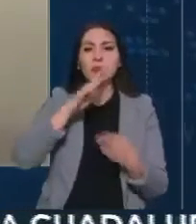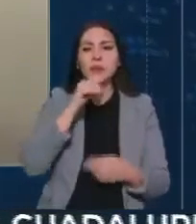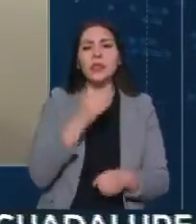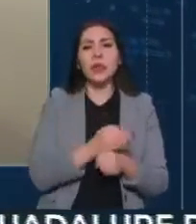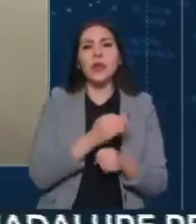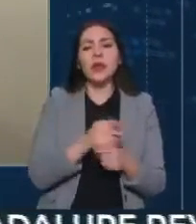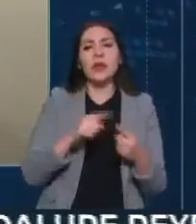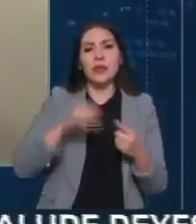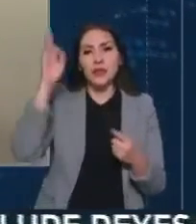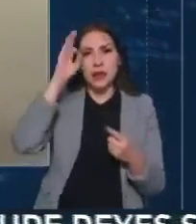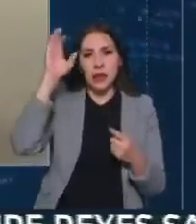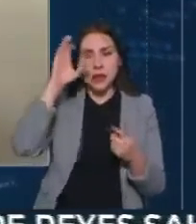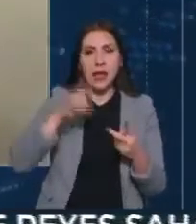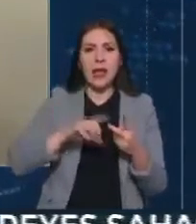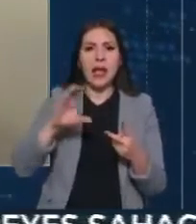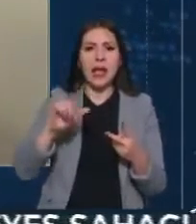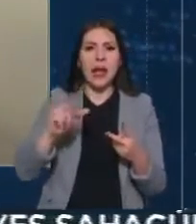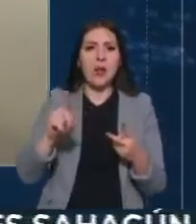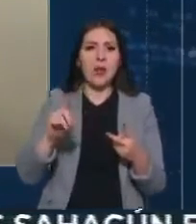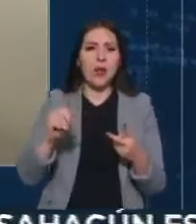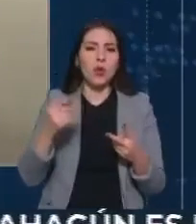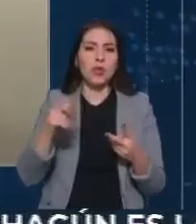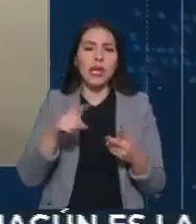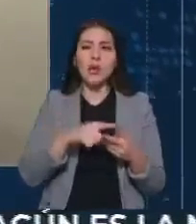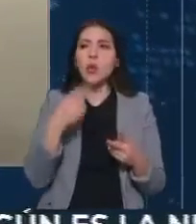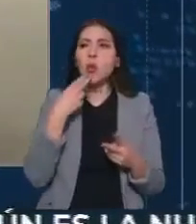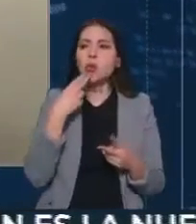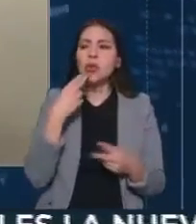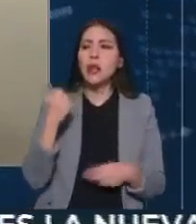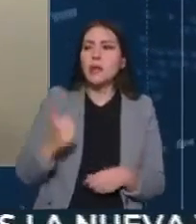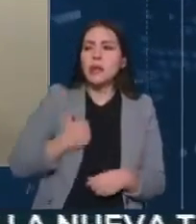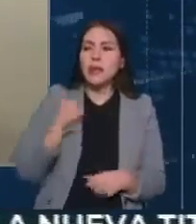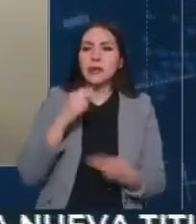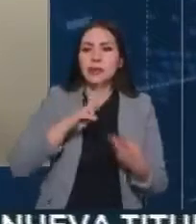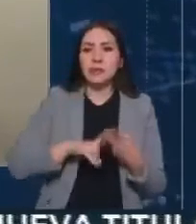X González. Y a mí lo que me preocupa, compañeros, es que casi